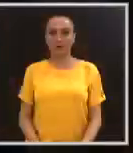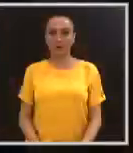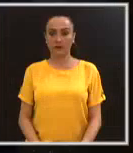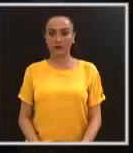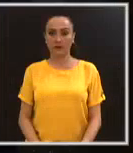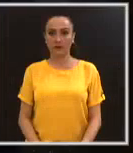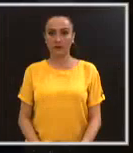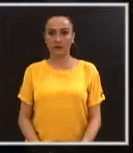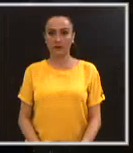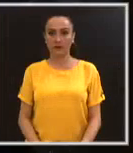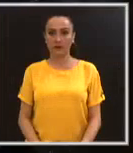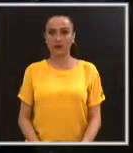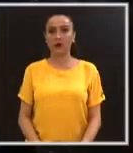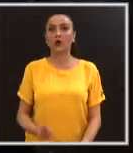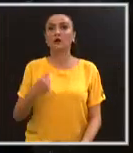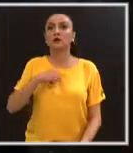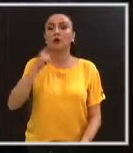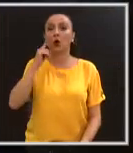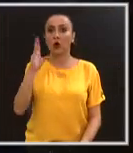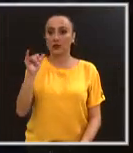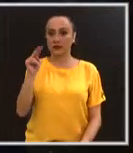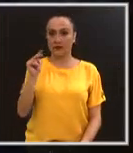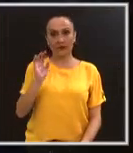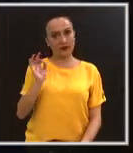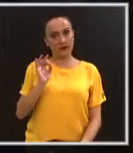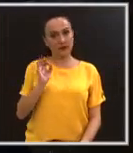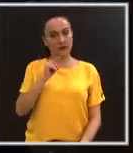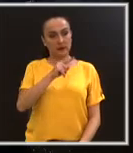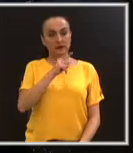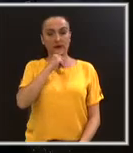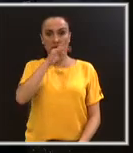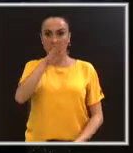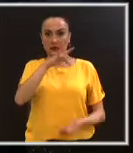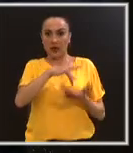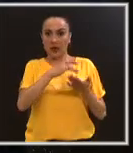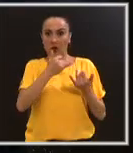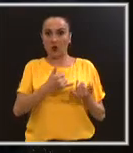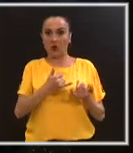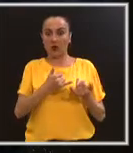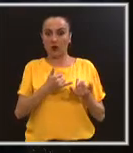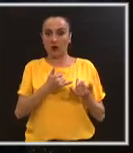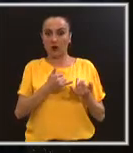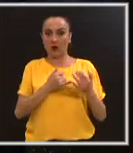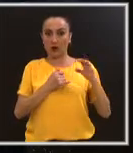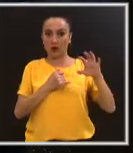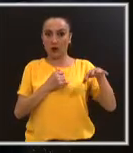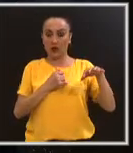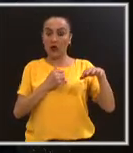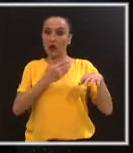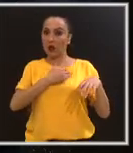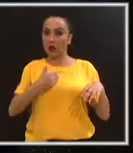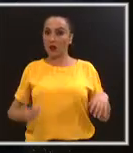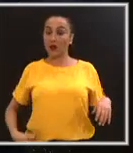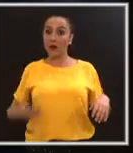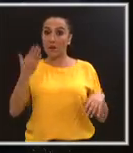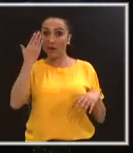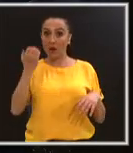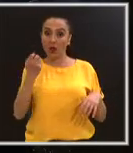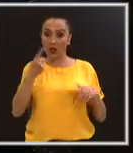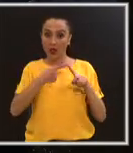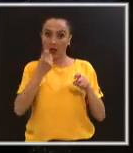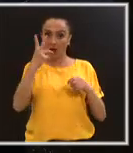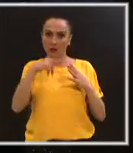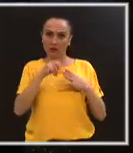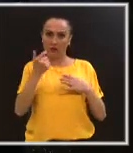hogar vamos a ir con Cristian fallas él está en este momento en el sector de Heredia Porque desde el